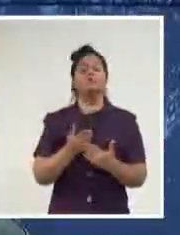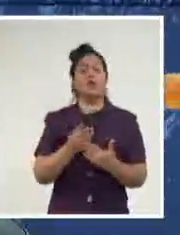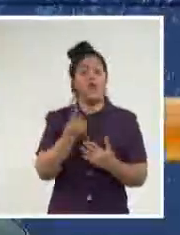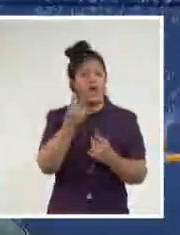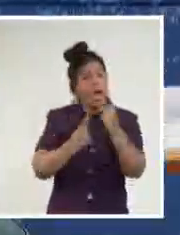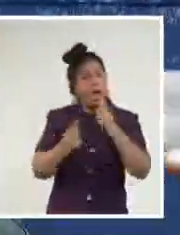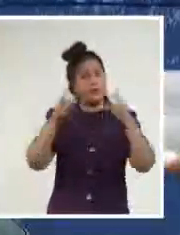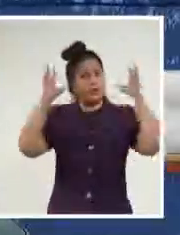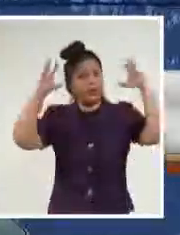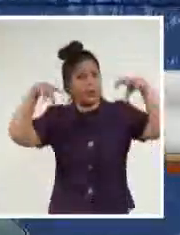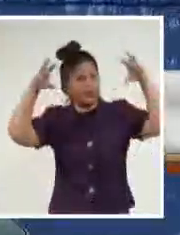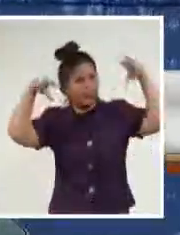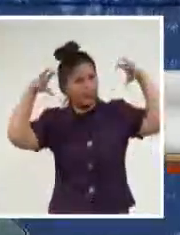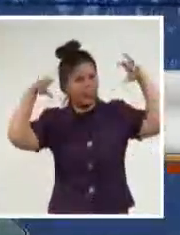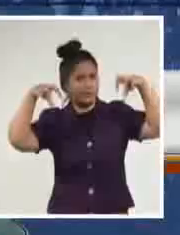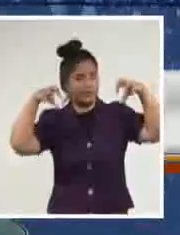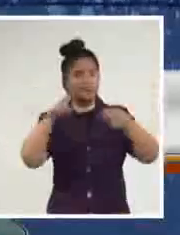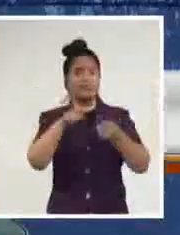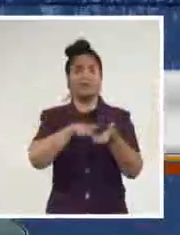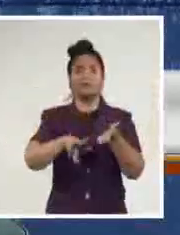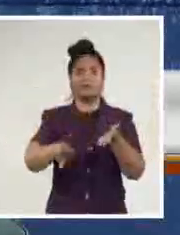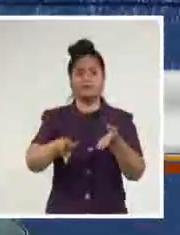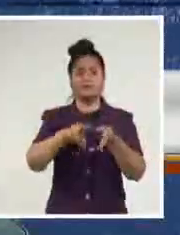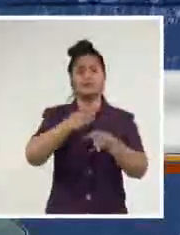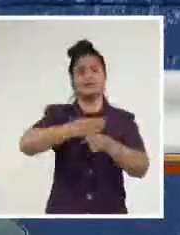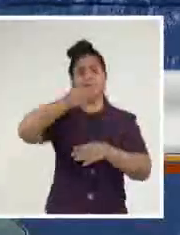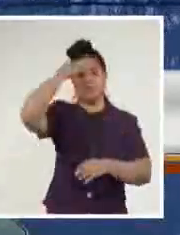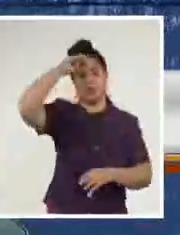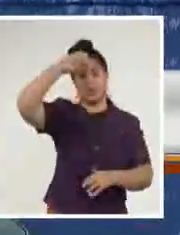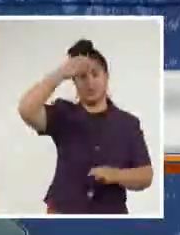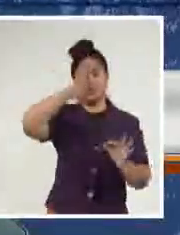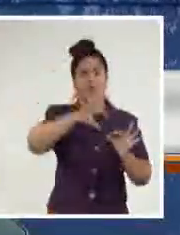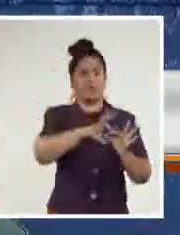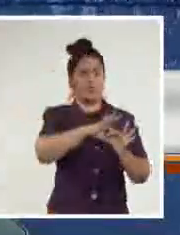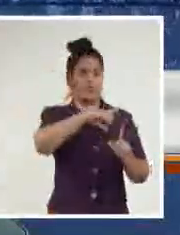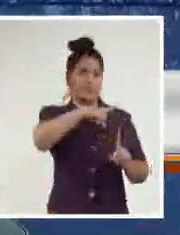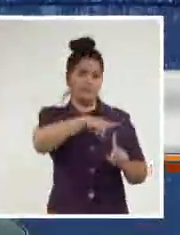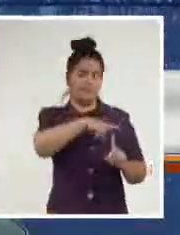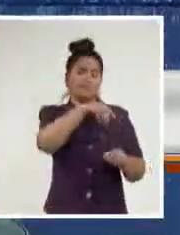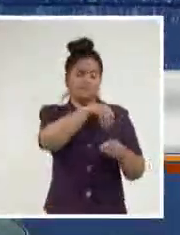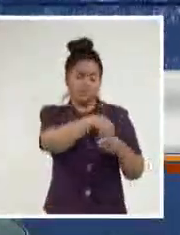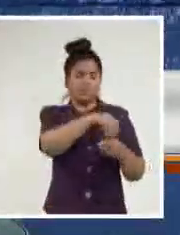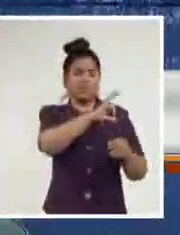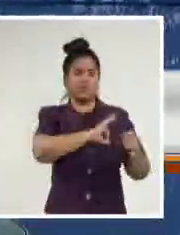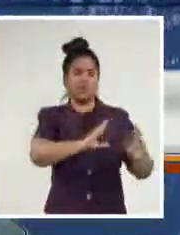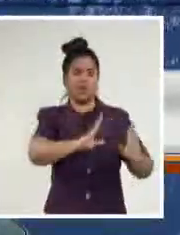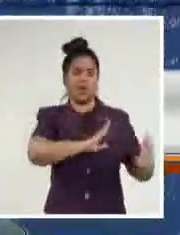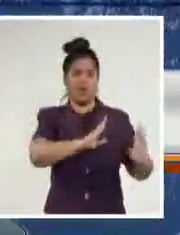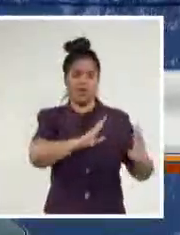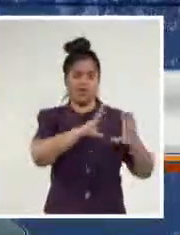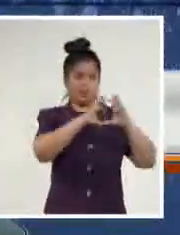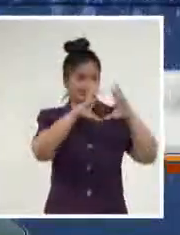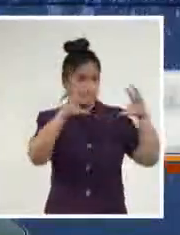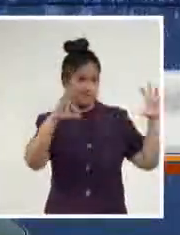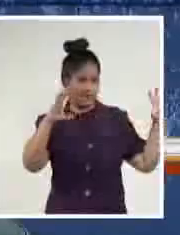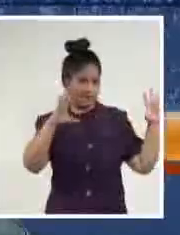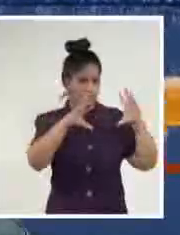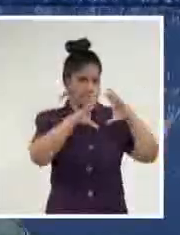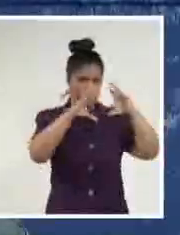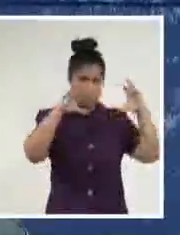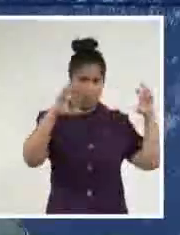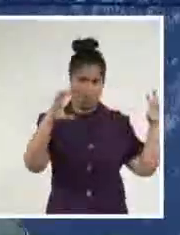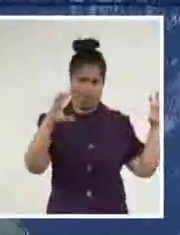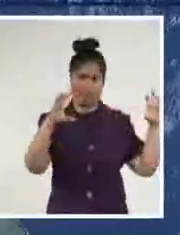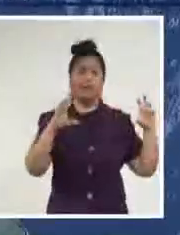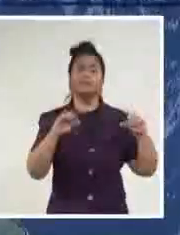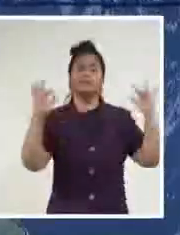en las últimas 24 horas en las provincias de Santiago de Cuba y Guantánamo, relacionado con un ligero incremento de la humedad en el flujo del sudeste en las capas bajas de la atmósfera,